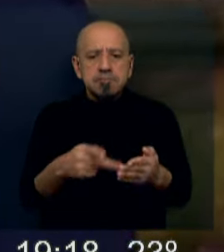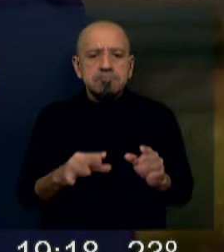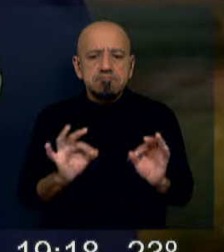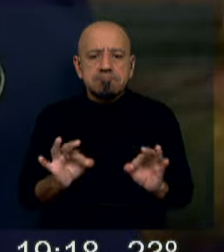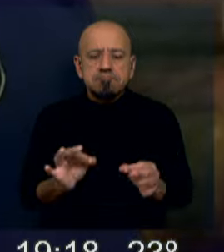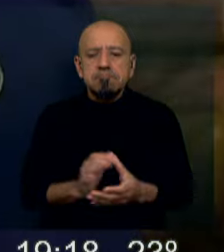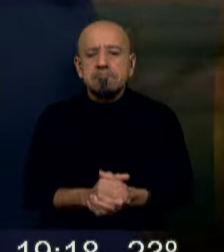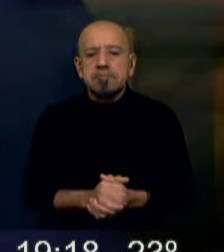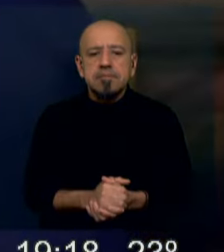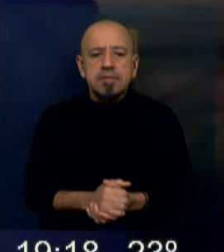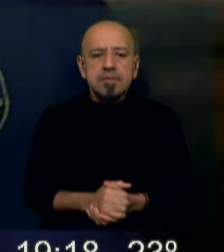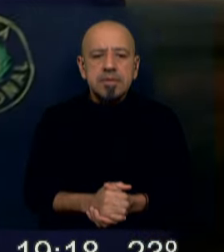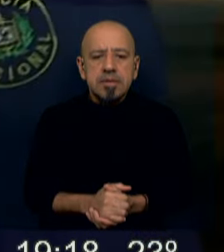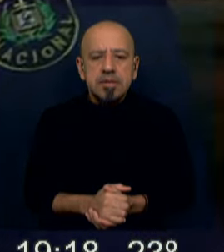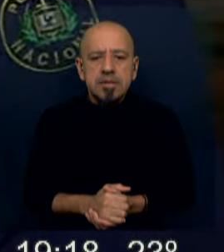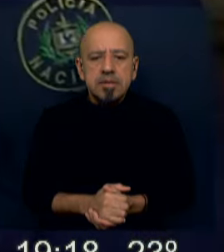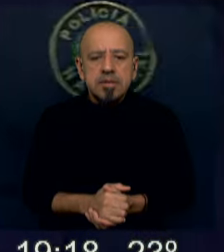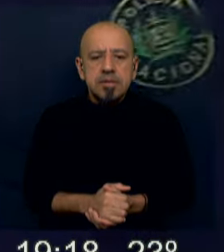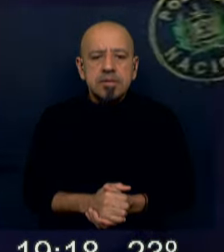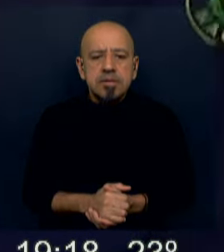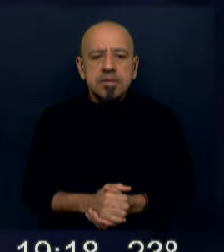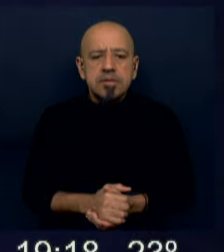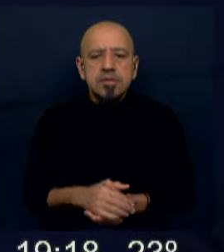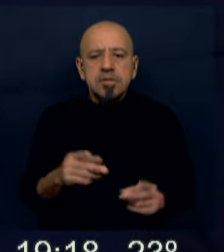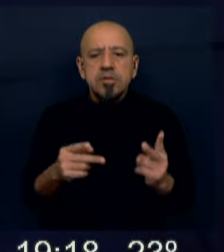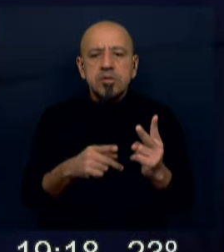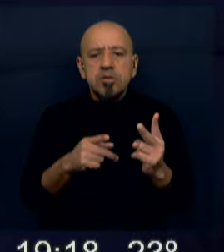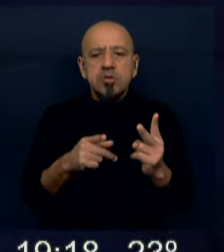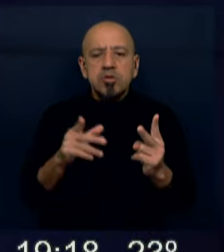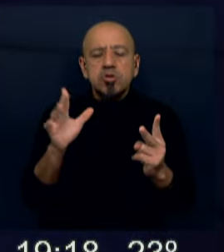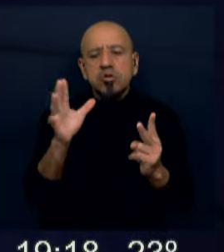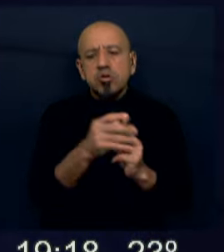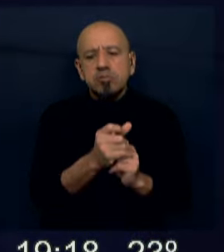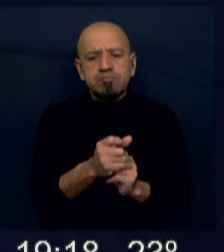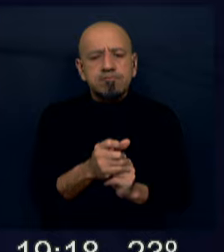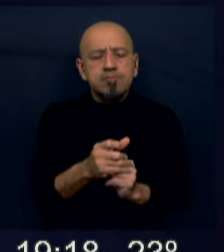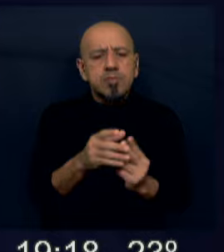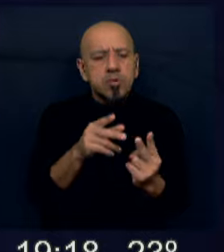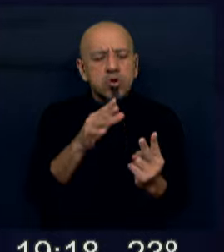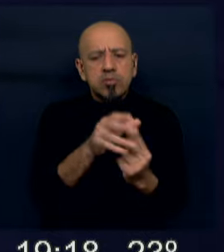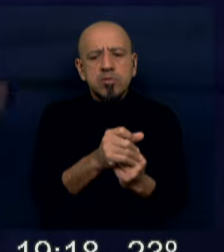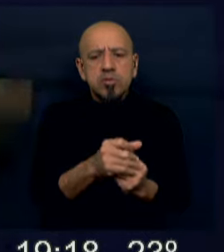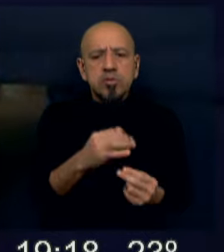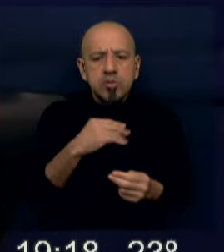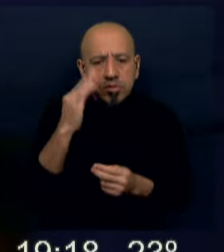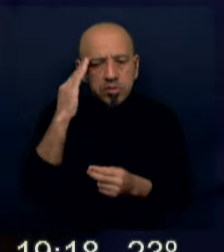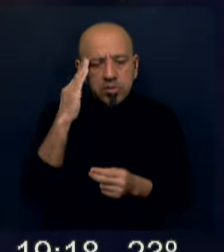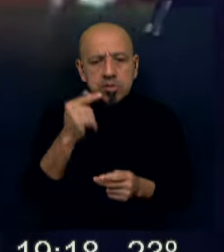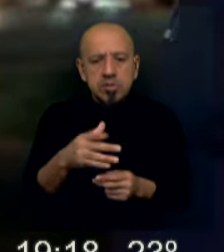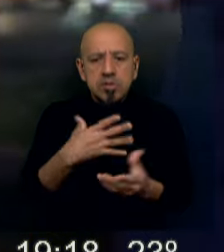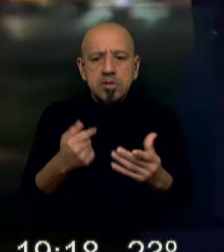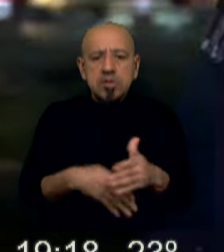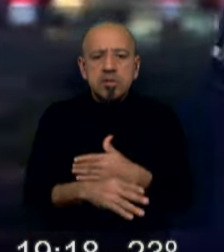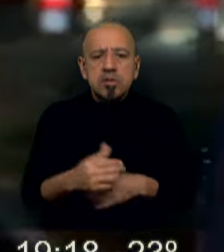normalidad. Bien. Comisario Mayor, se detuvo a dos personas. Me interesa profundizar cómo la policía supo que había una persona que intentaba ingresar un